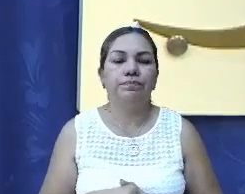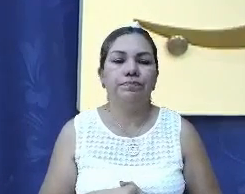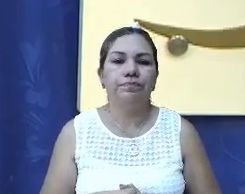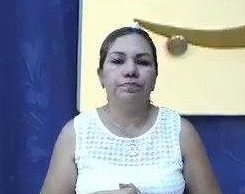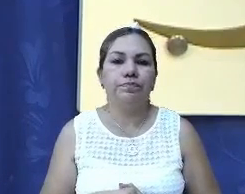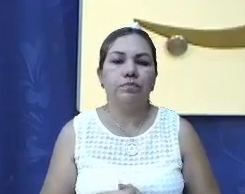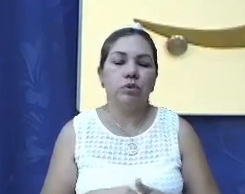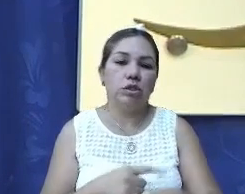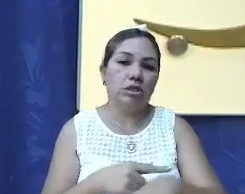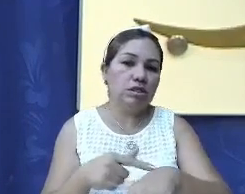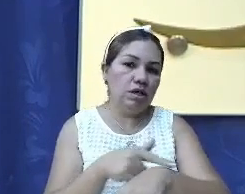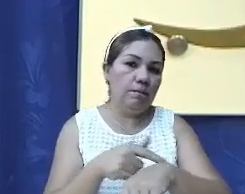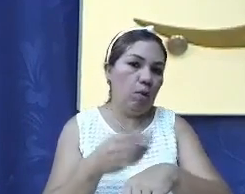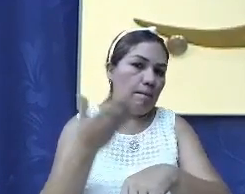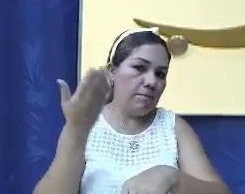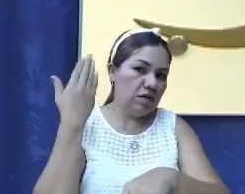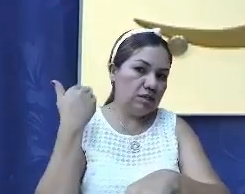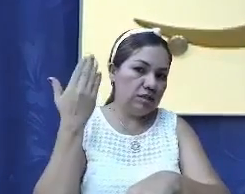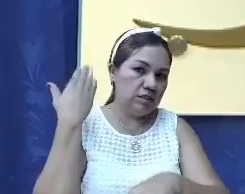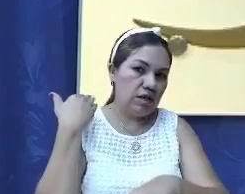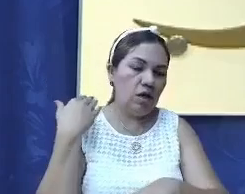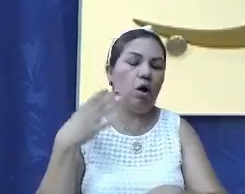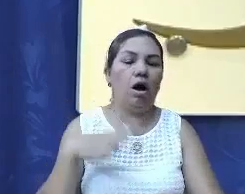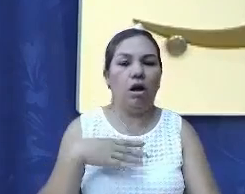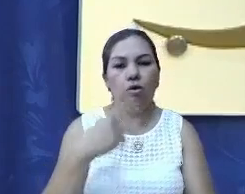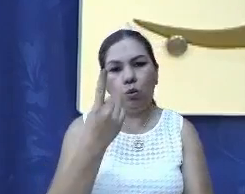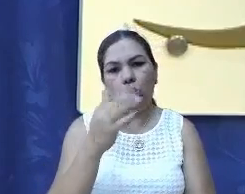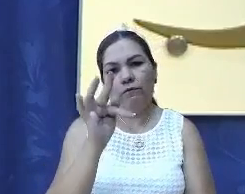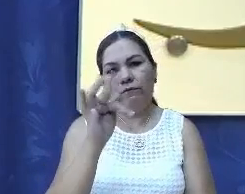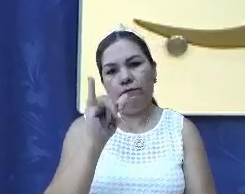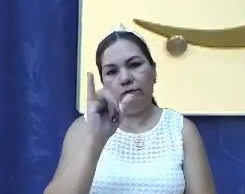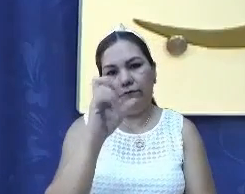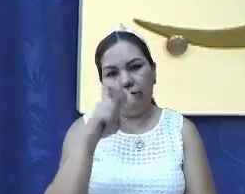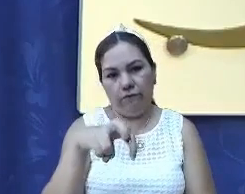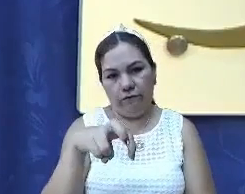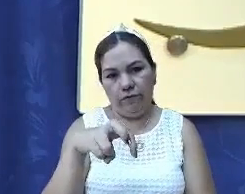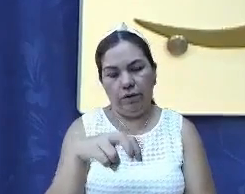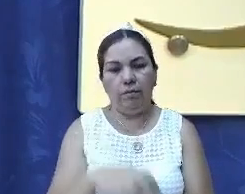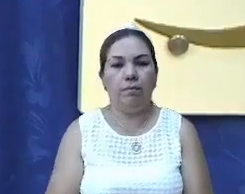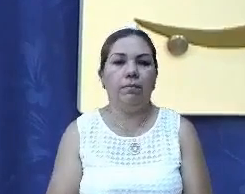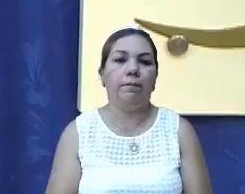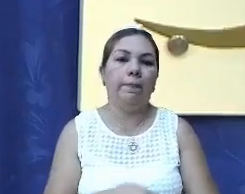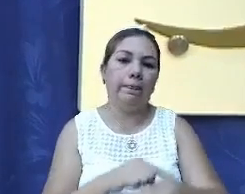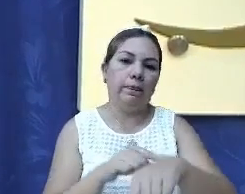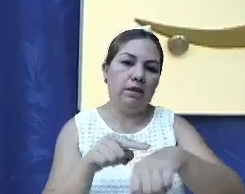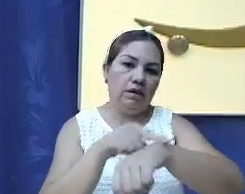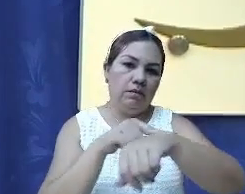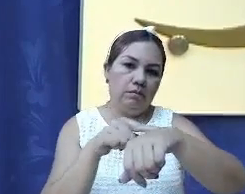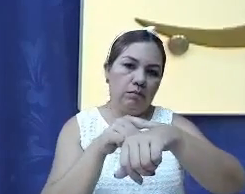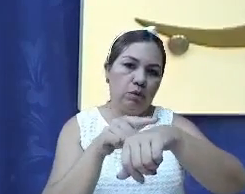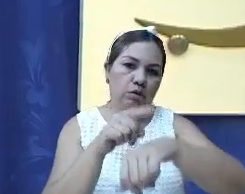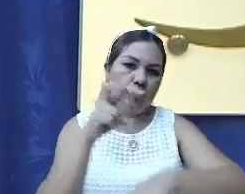En los tiempos pasados hubo también un fin de todas las cosas. Diga conmigo, los tiempos de Noé.